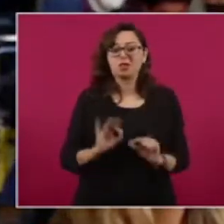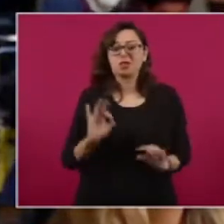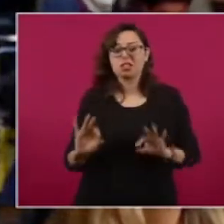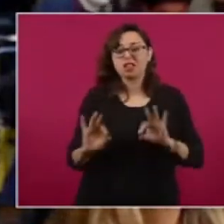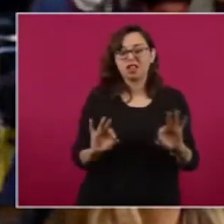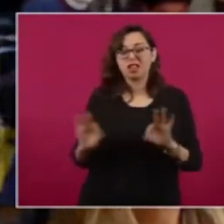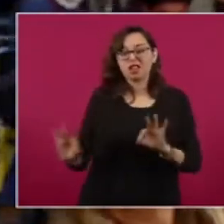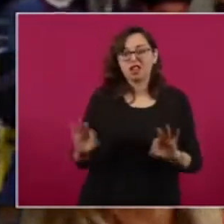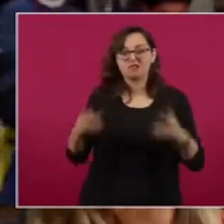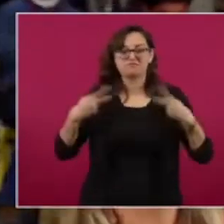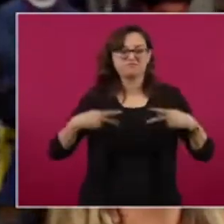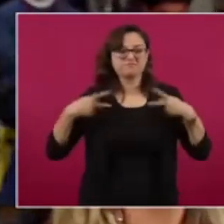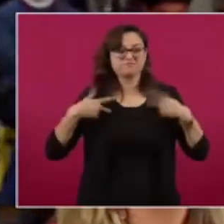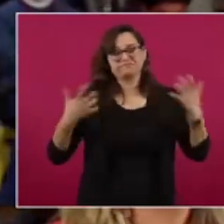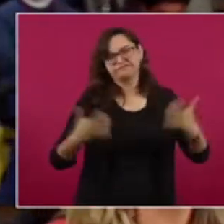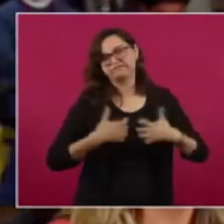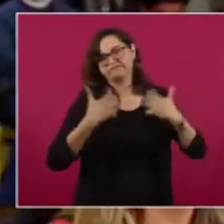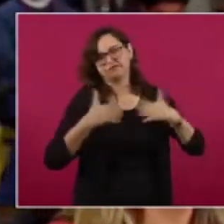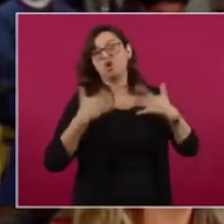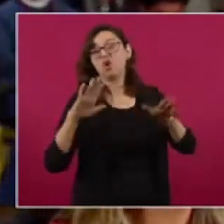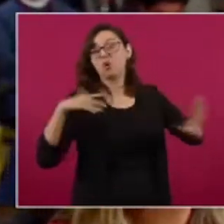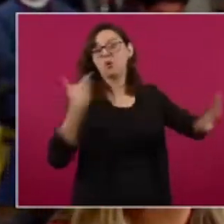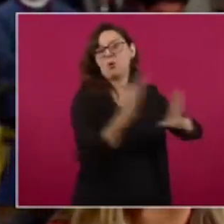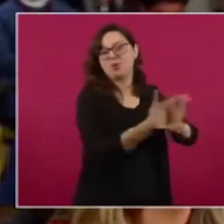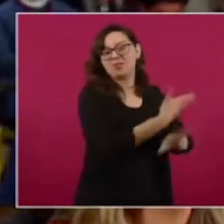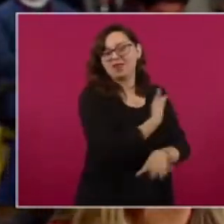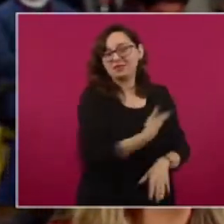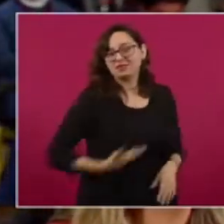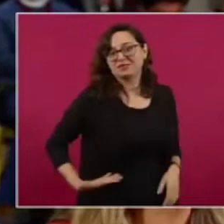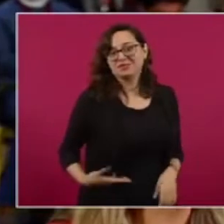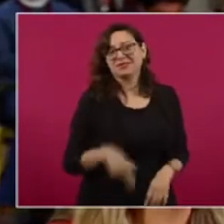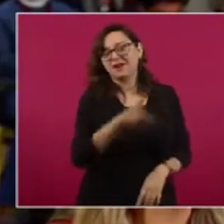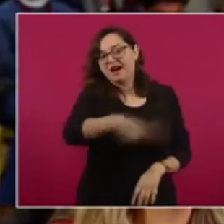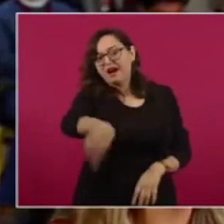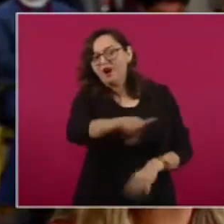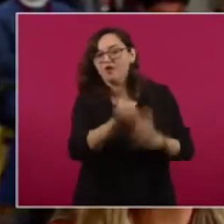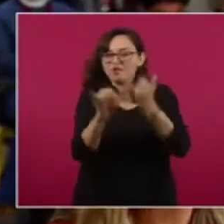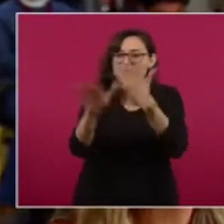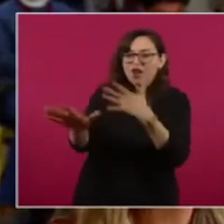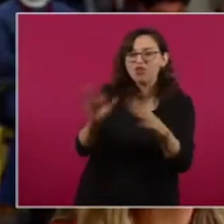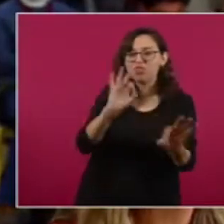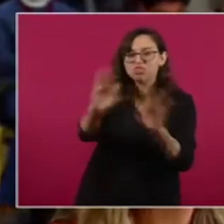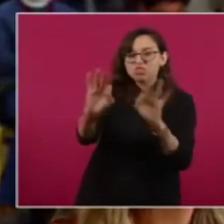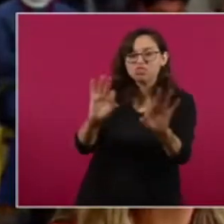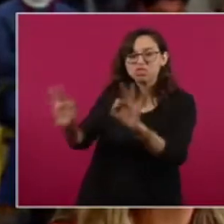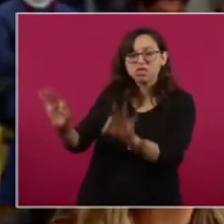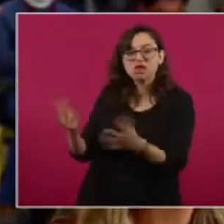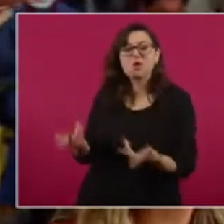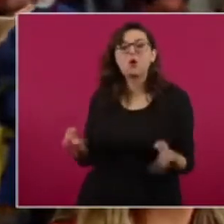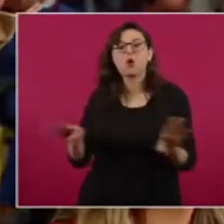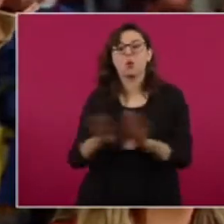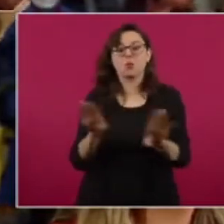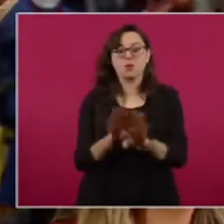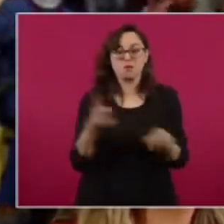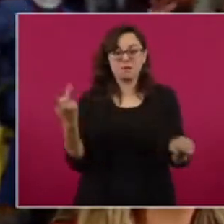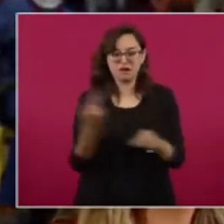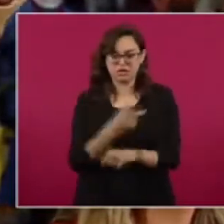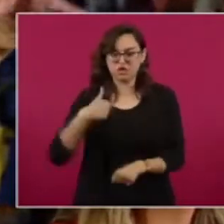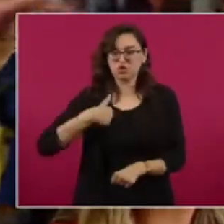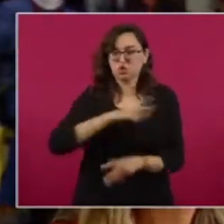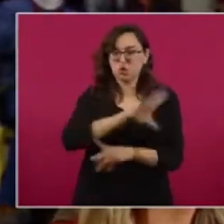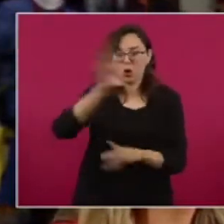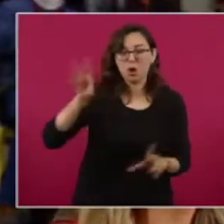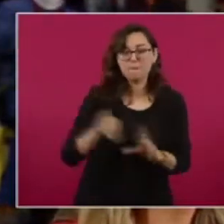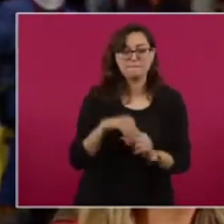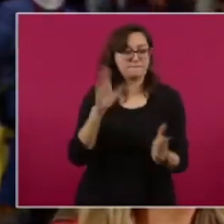respecto a estos documentos que le voy a entregar a usted ahorita para que lo revise su consejería jurídica y que la consejería jurídica también revise o le haga una